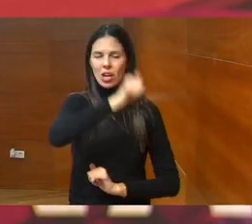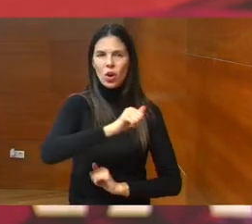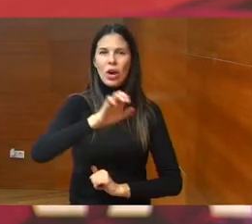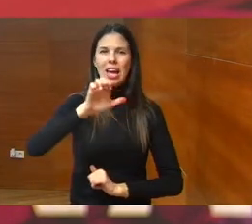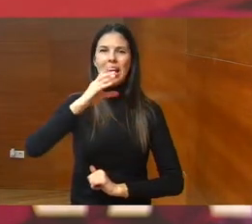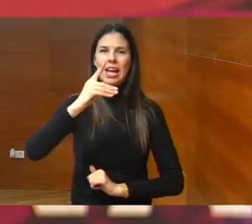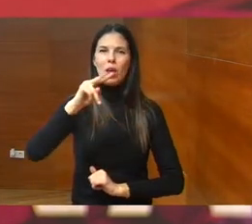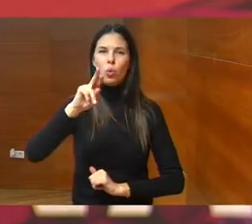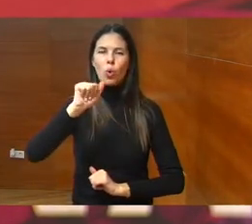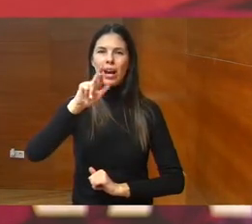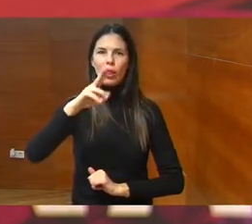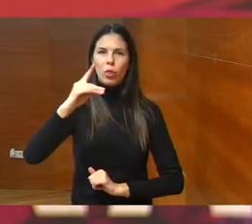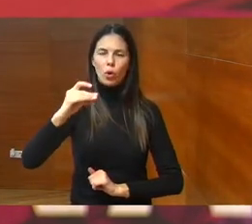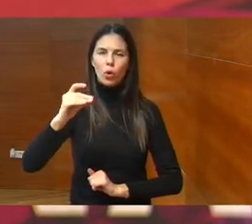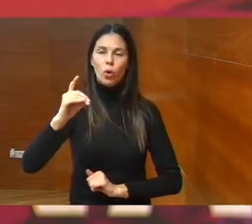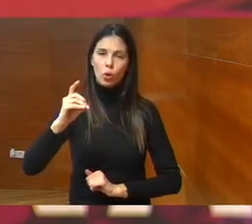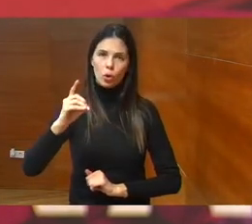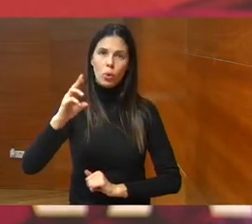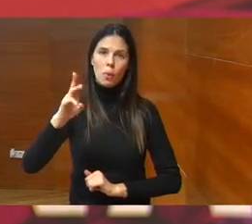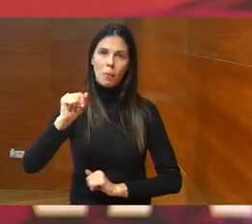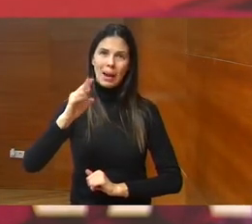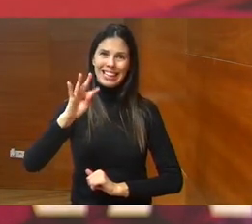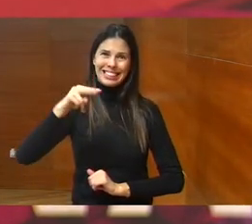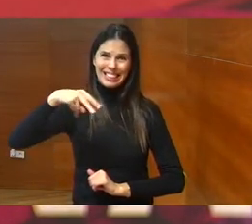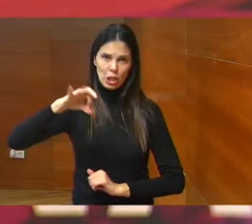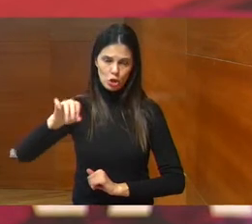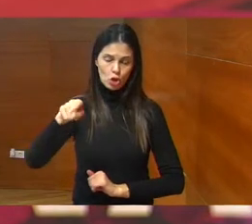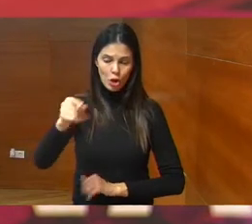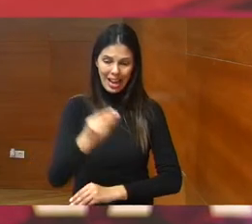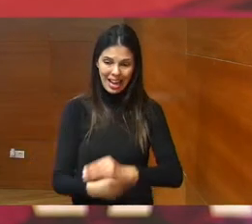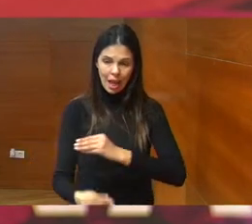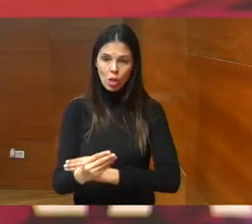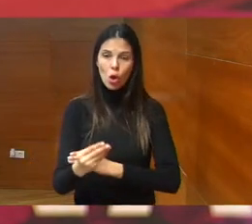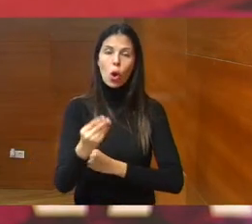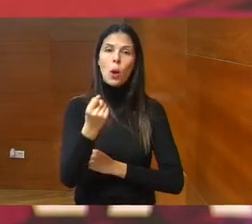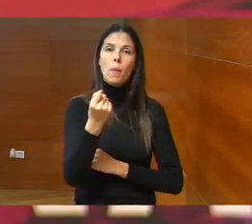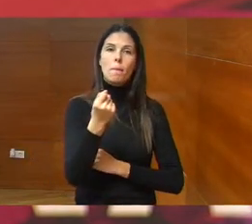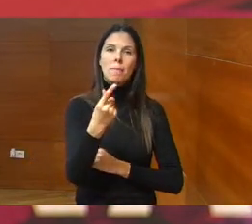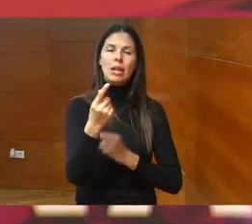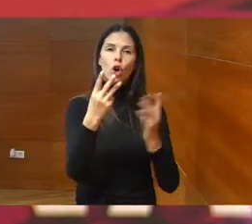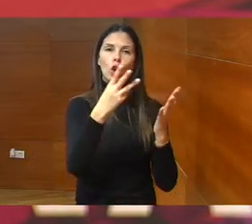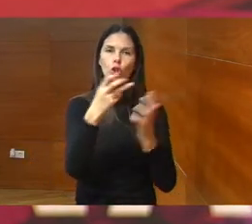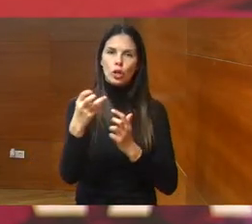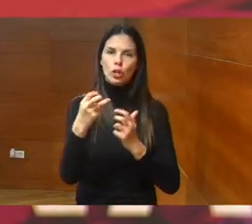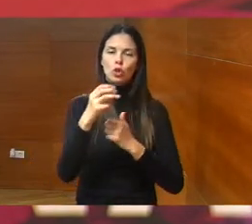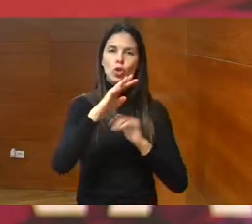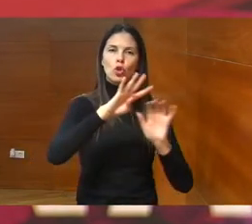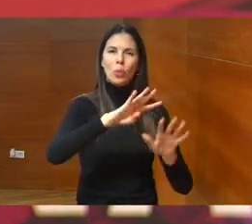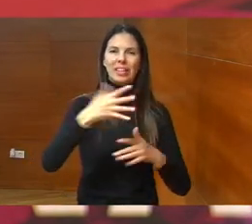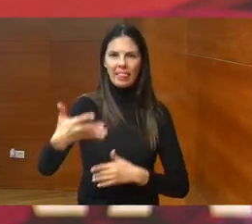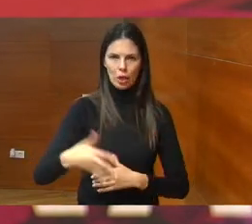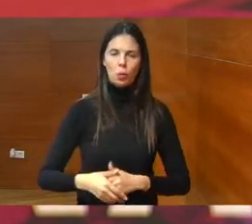Patiño Meléndez que nació en 1895